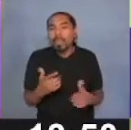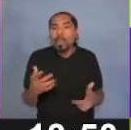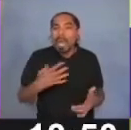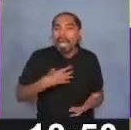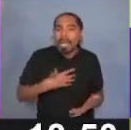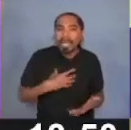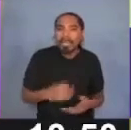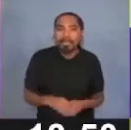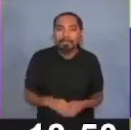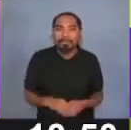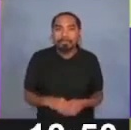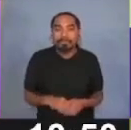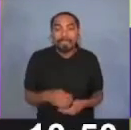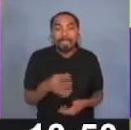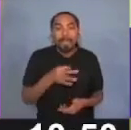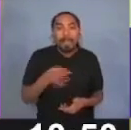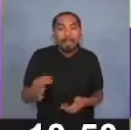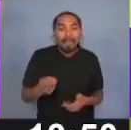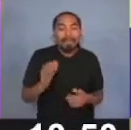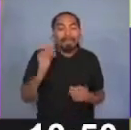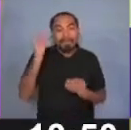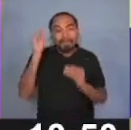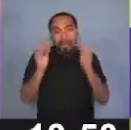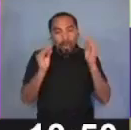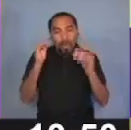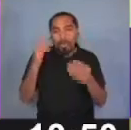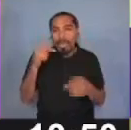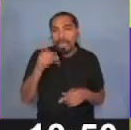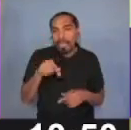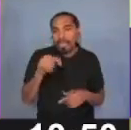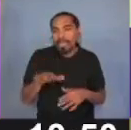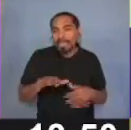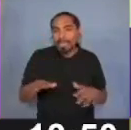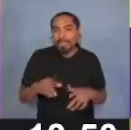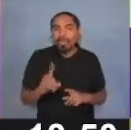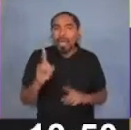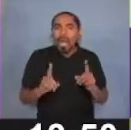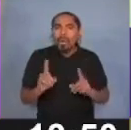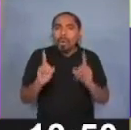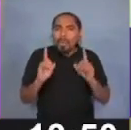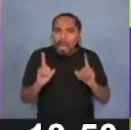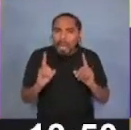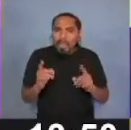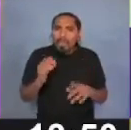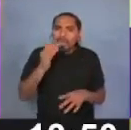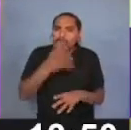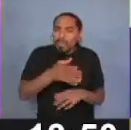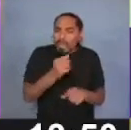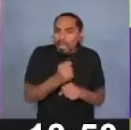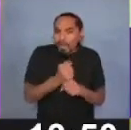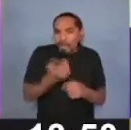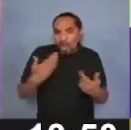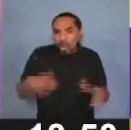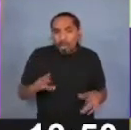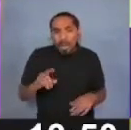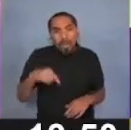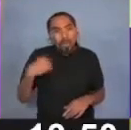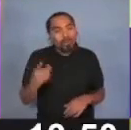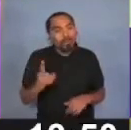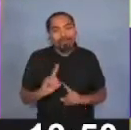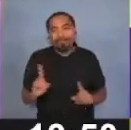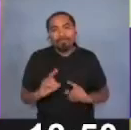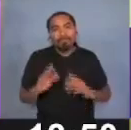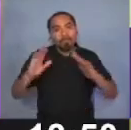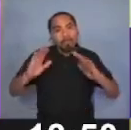también muchos docentes que ya han vuelto. Obviamente hay algunos que no lo han hecho. Siempre convocarlos al diálogo, pedirles que, por